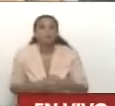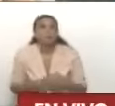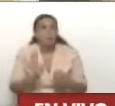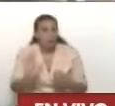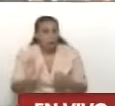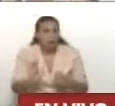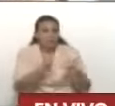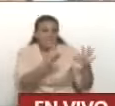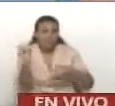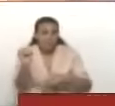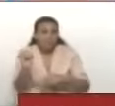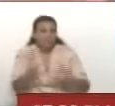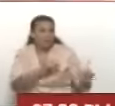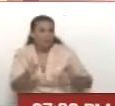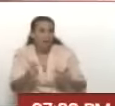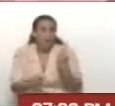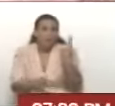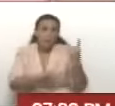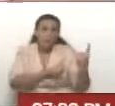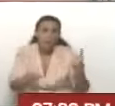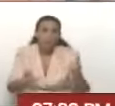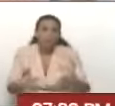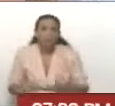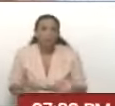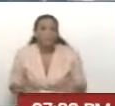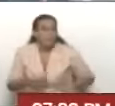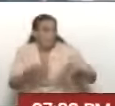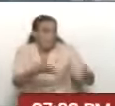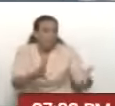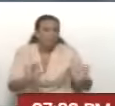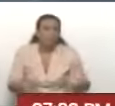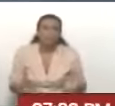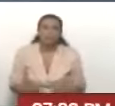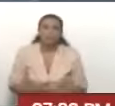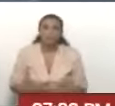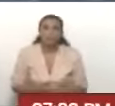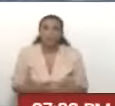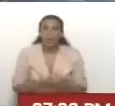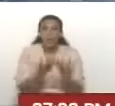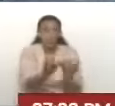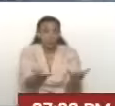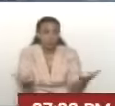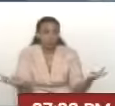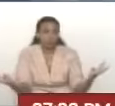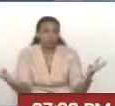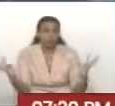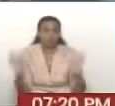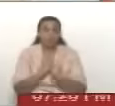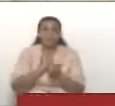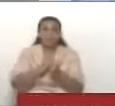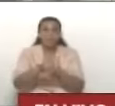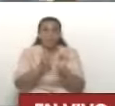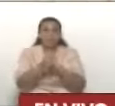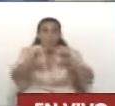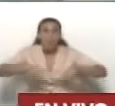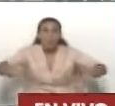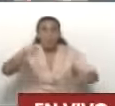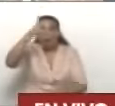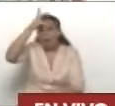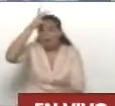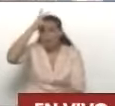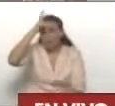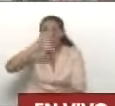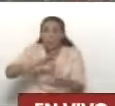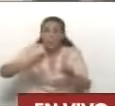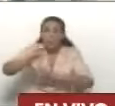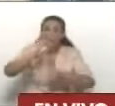dije al gobernador Víctor Clark, vamos a entregarla, ¿vale? Un inmenso complejo deportivo, recreativo,